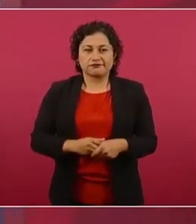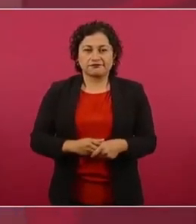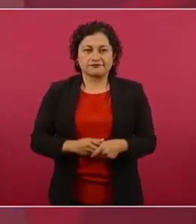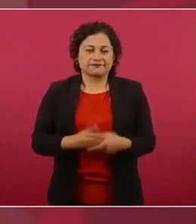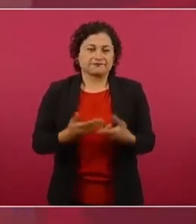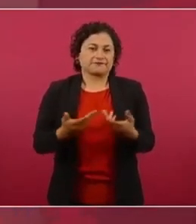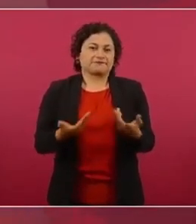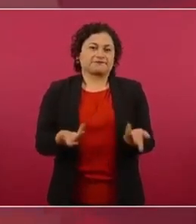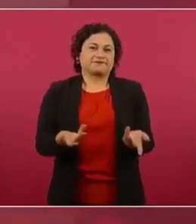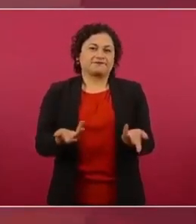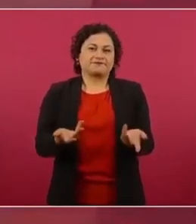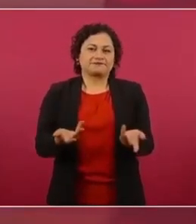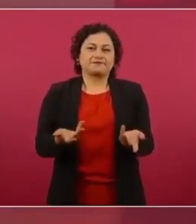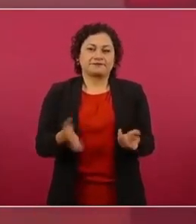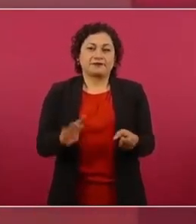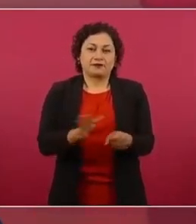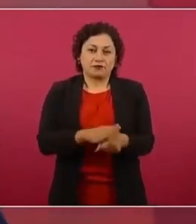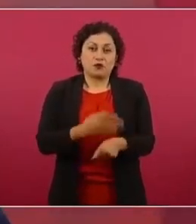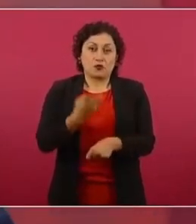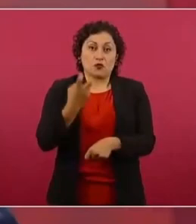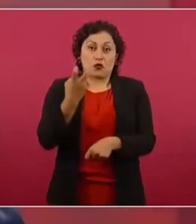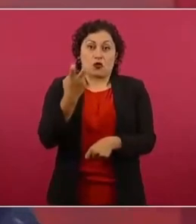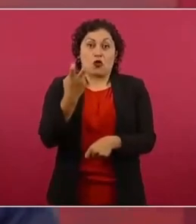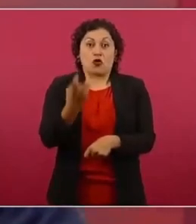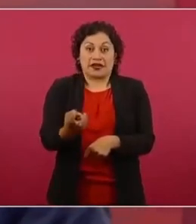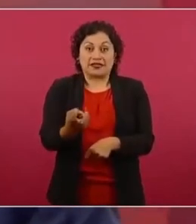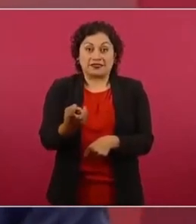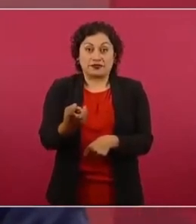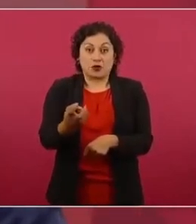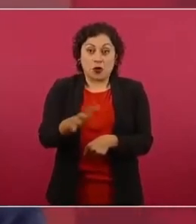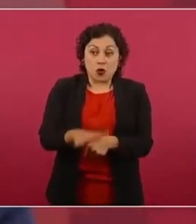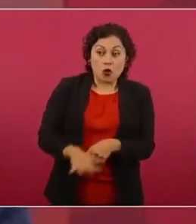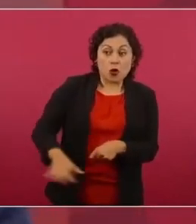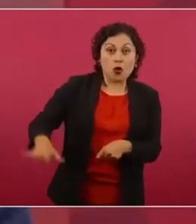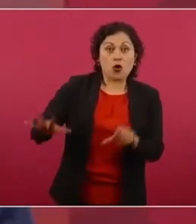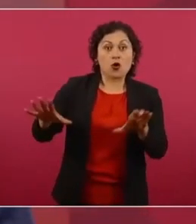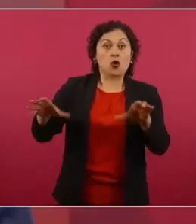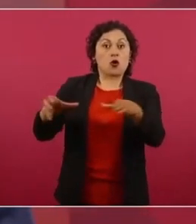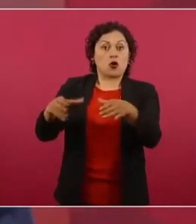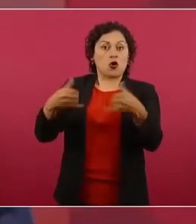Por eso hay que trabajar mucho con los jóvenes